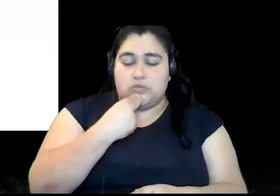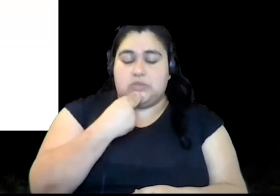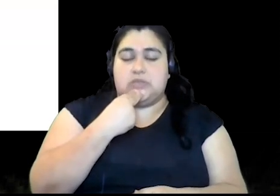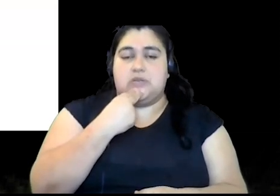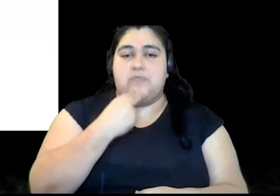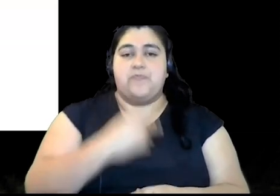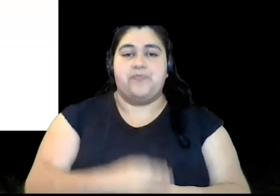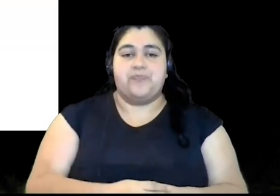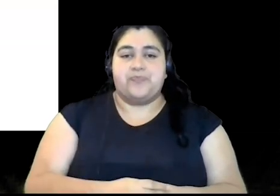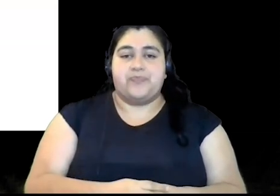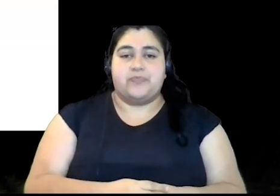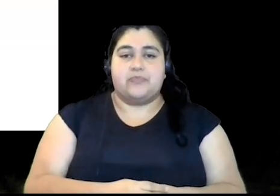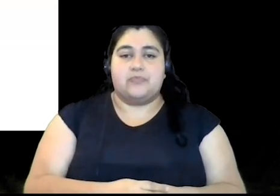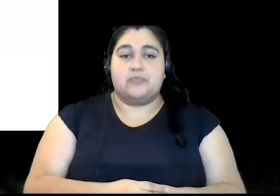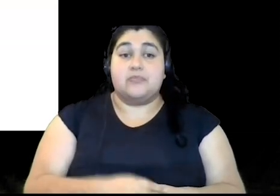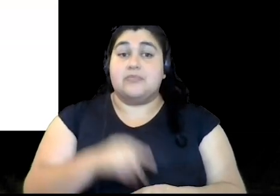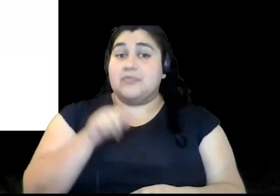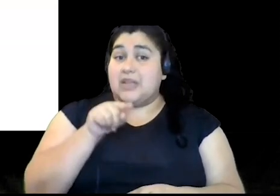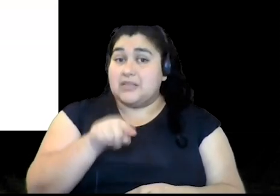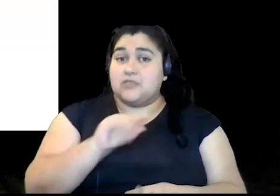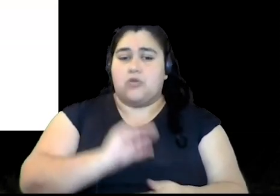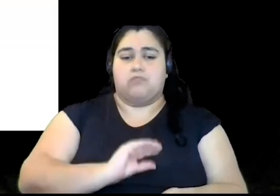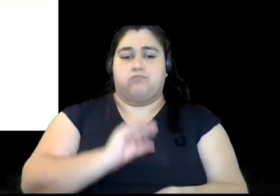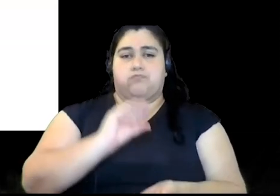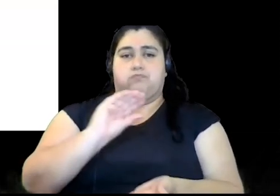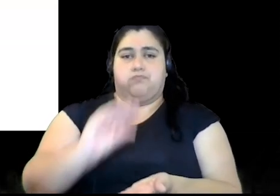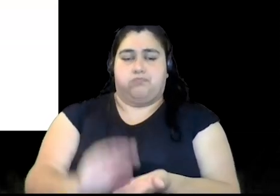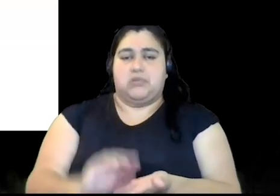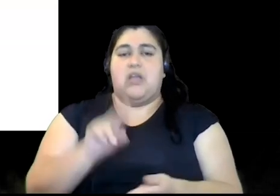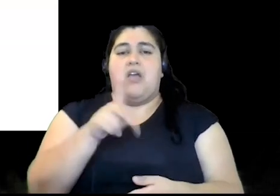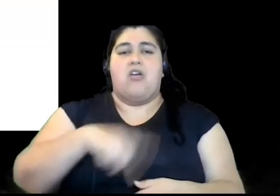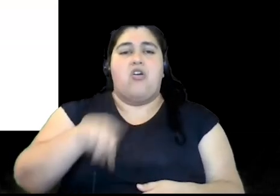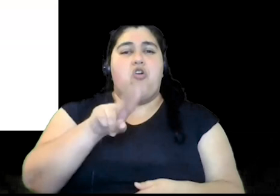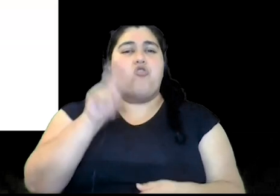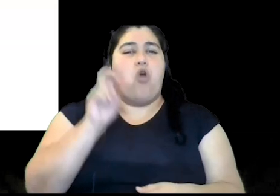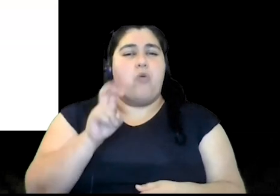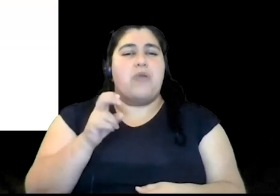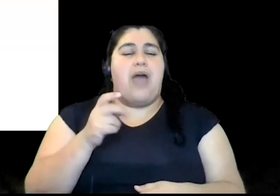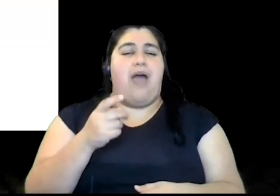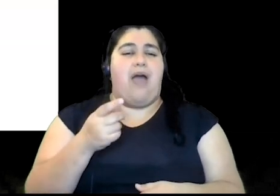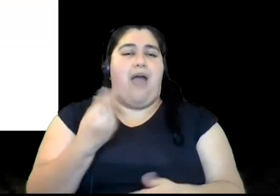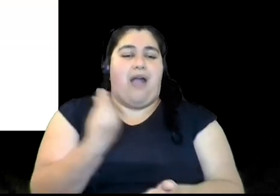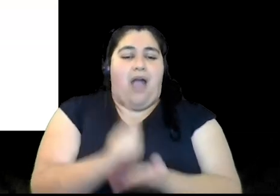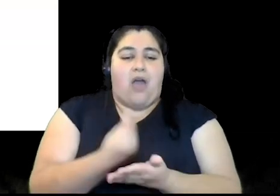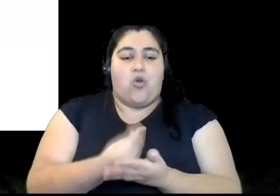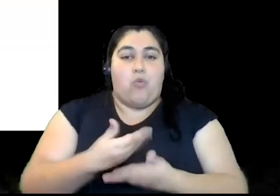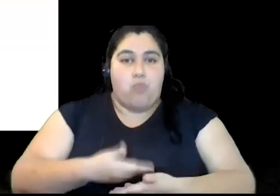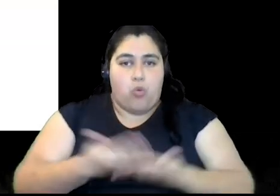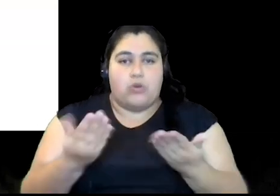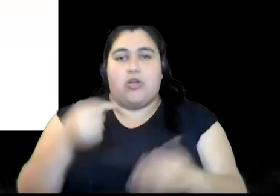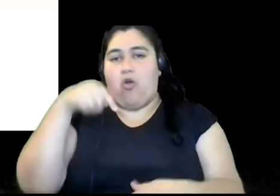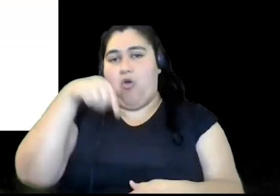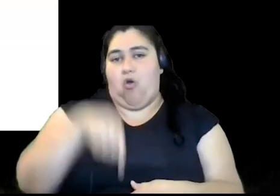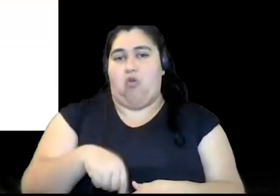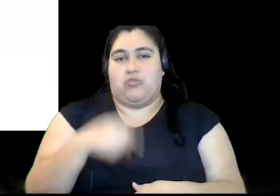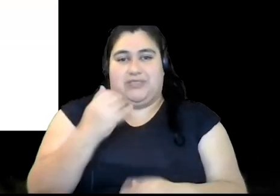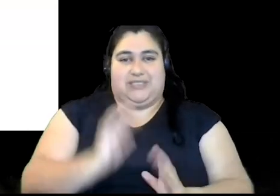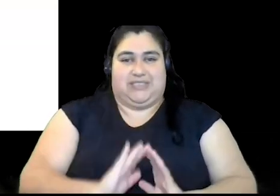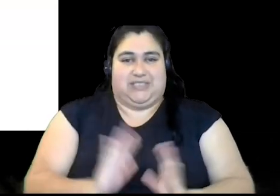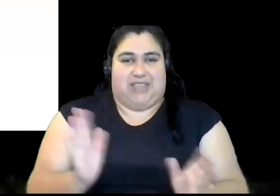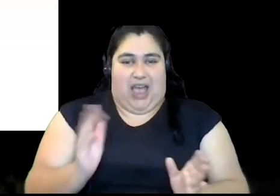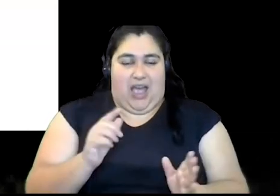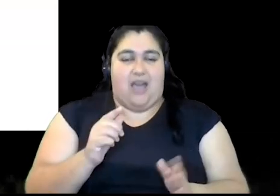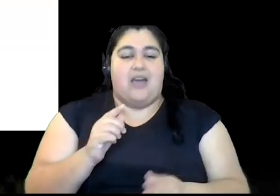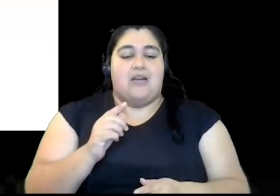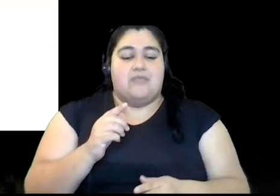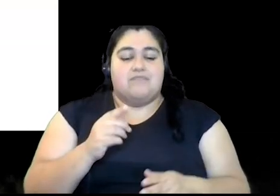desarraigo, esta asignación que generalmente cobran cargos públicos, hoy pasó a ser renta de cuarta